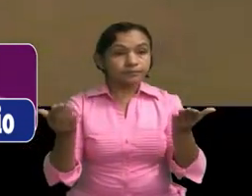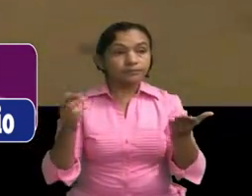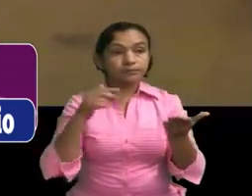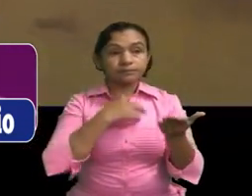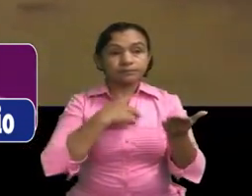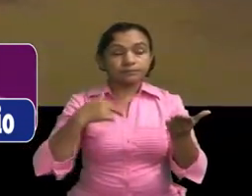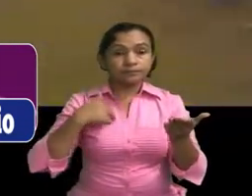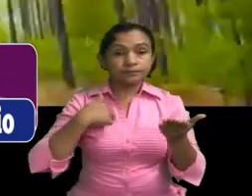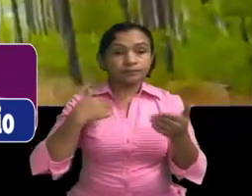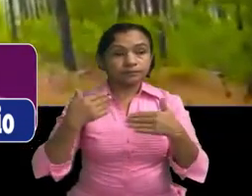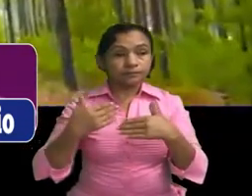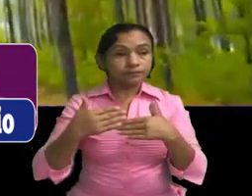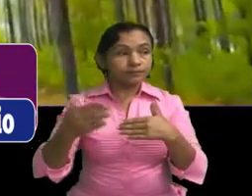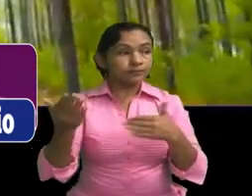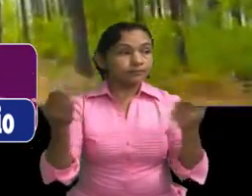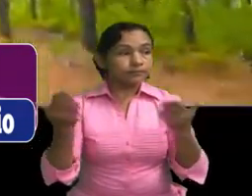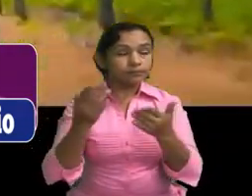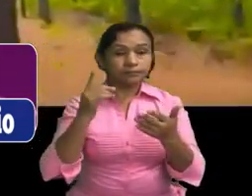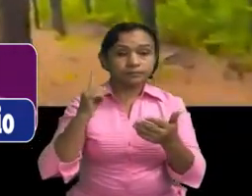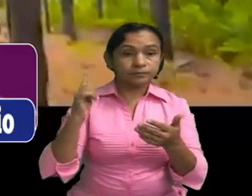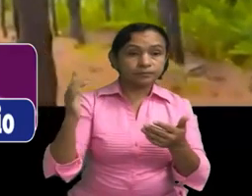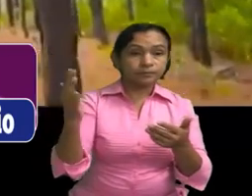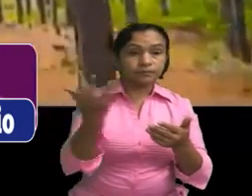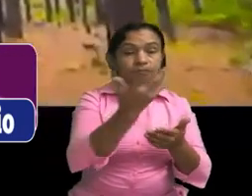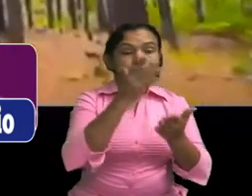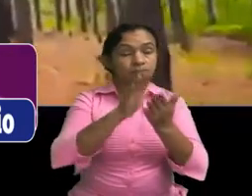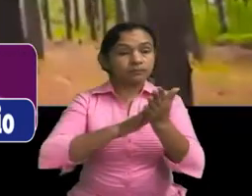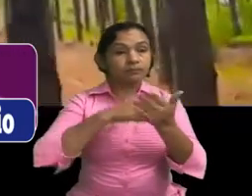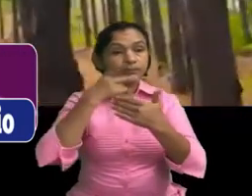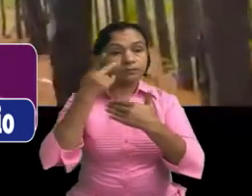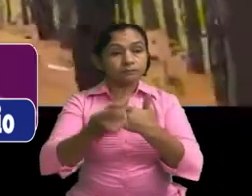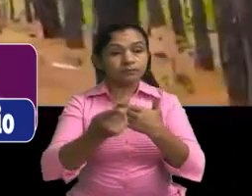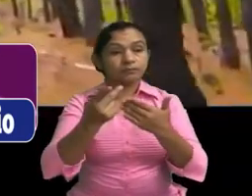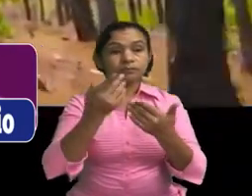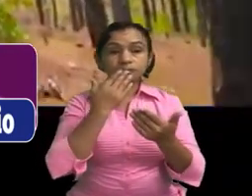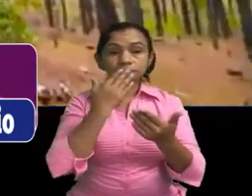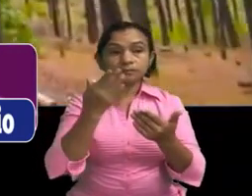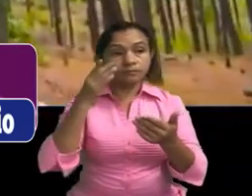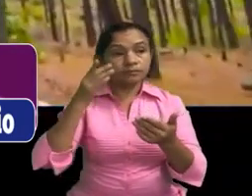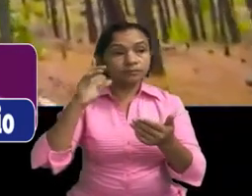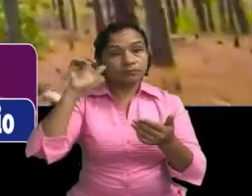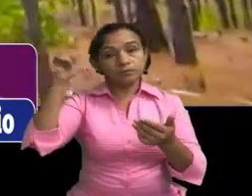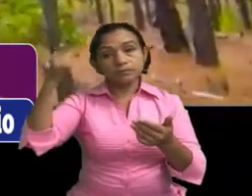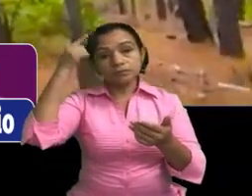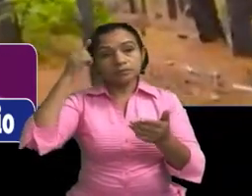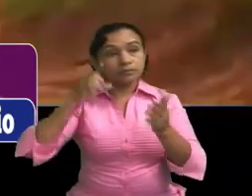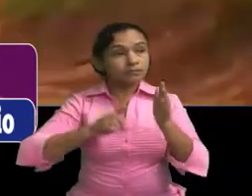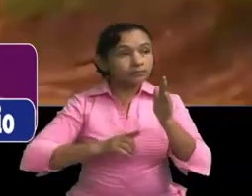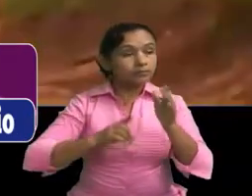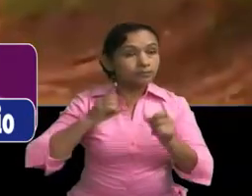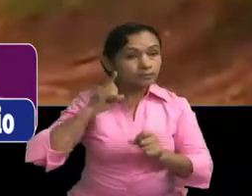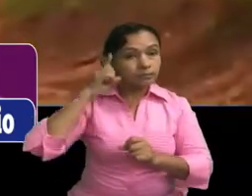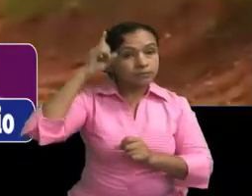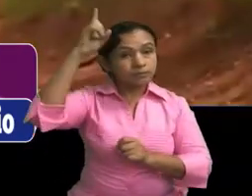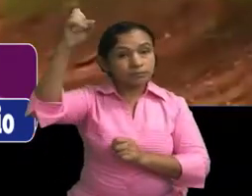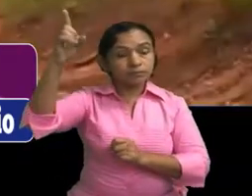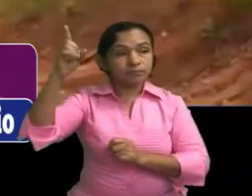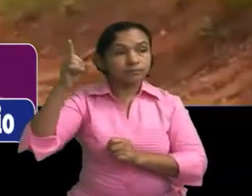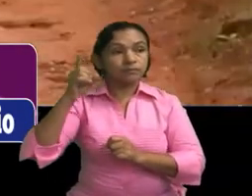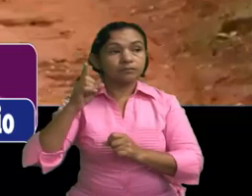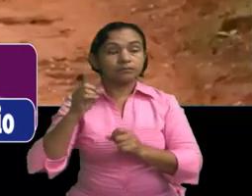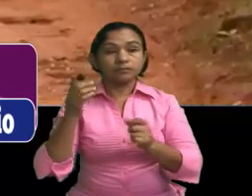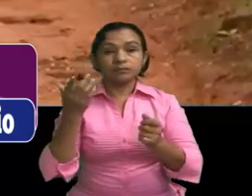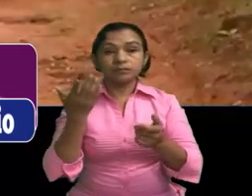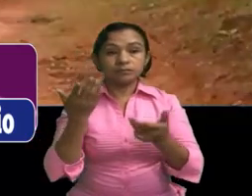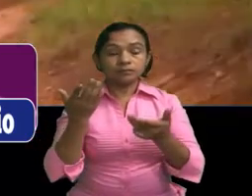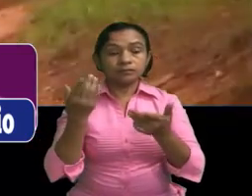viene la complementariedad de todos los programas que nuestro buen gobierno viene desarrollando. Hablábamos el tema de la estrategia